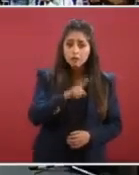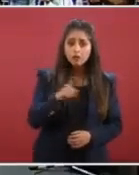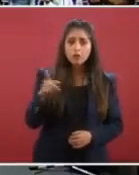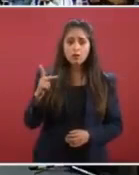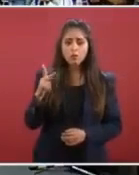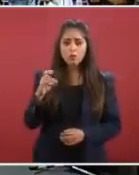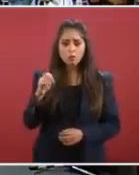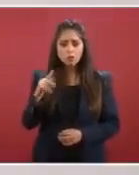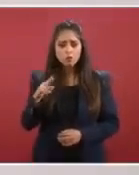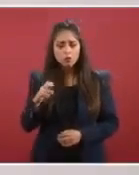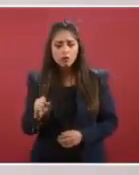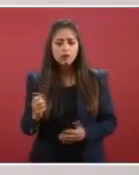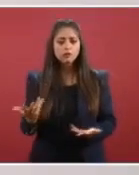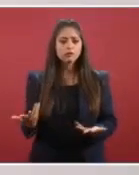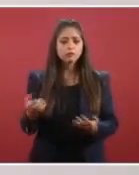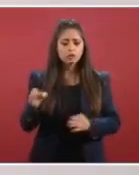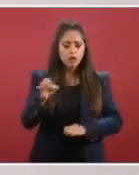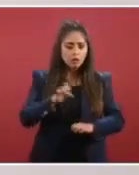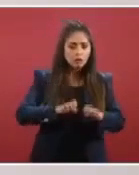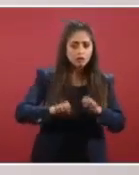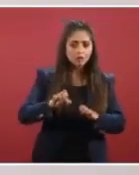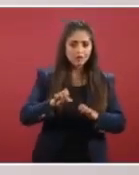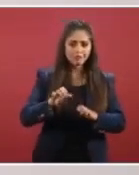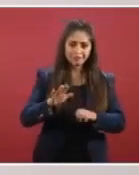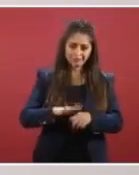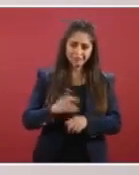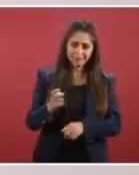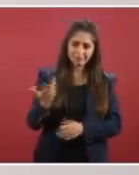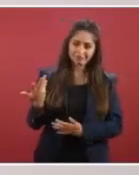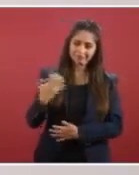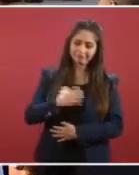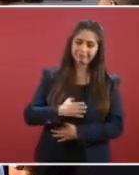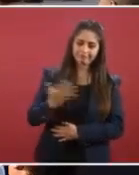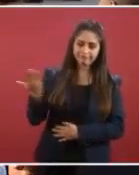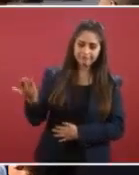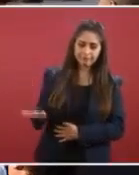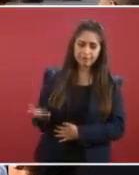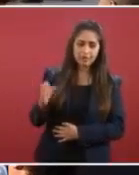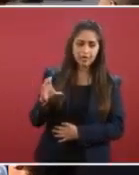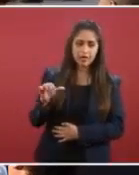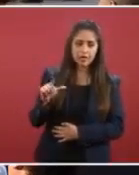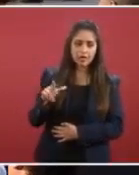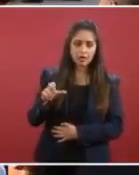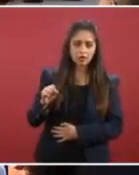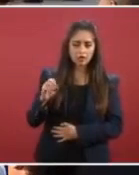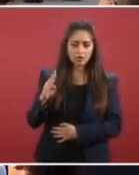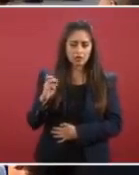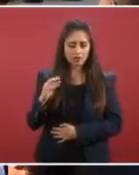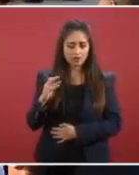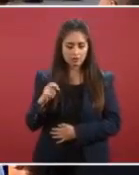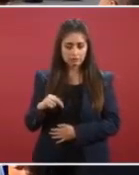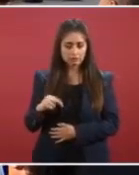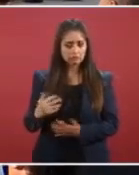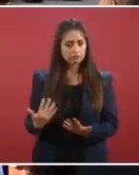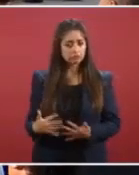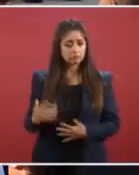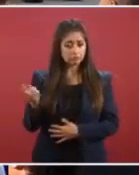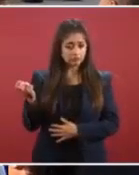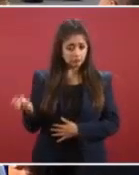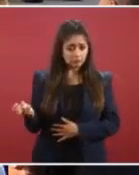empresarios. Por eso nos da gusto que esté aquí Carlos Bremer, porque